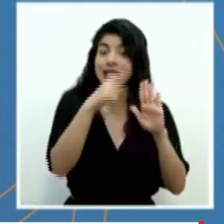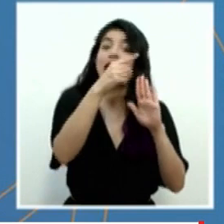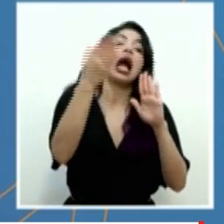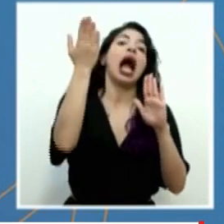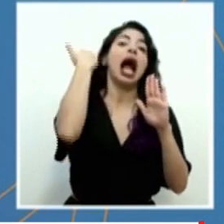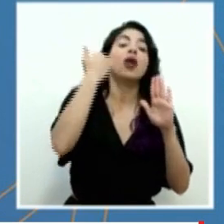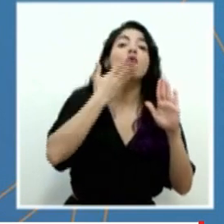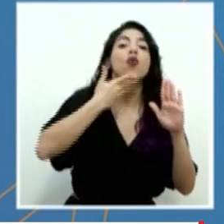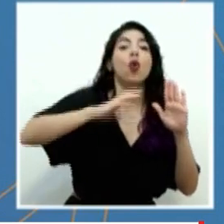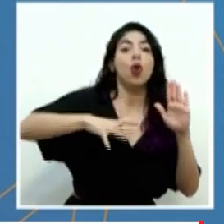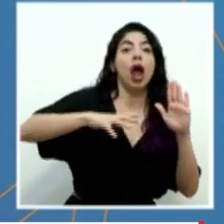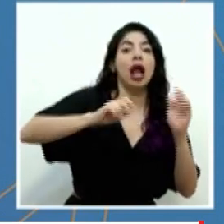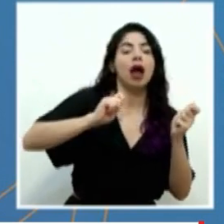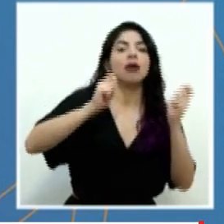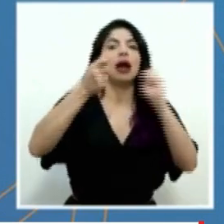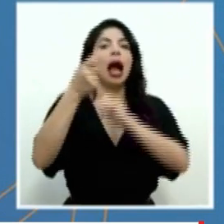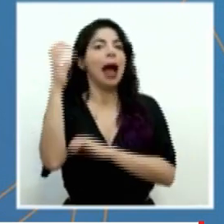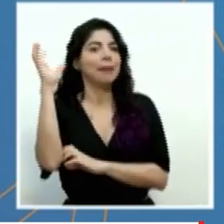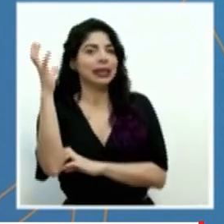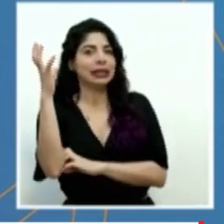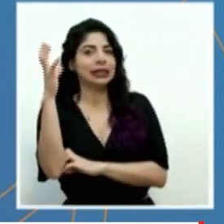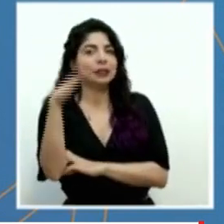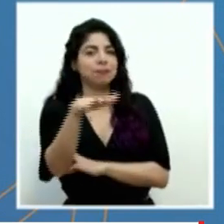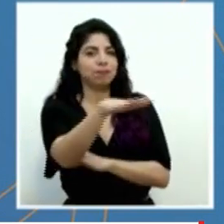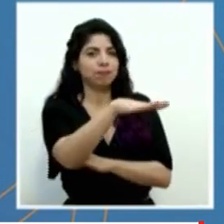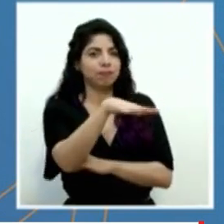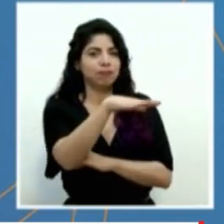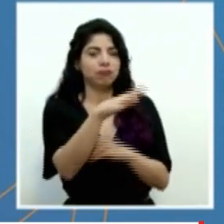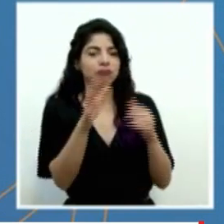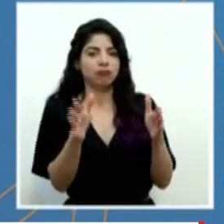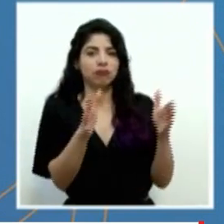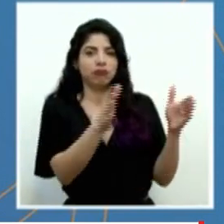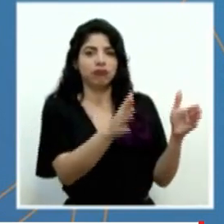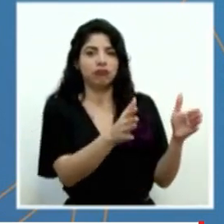a alerta amarilla. Tendríamos